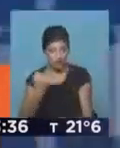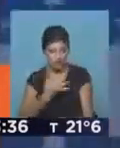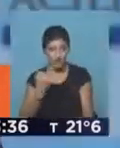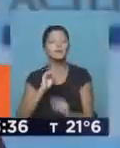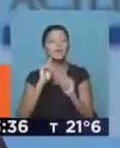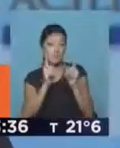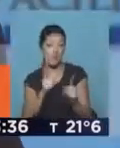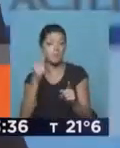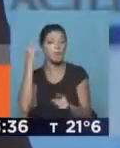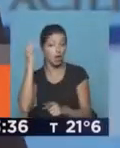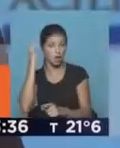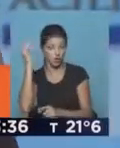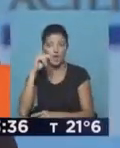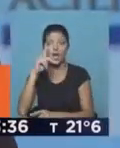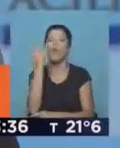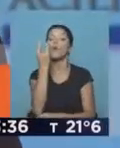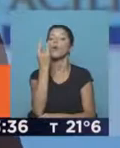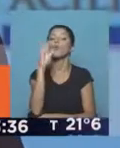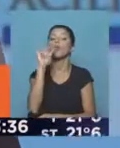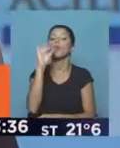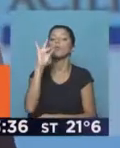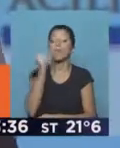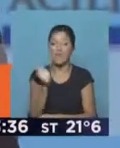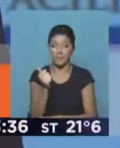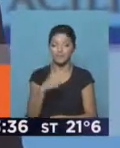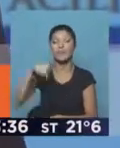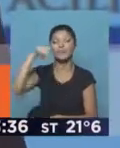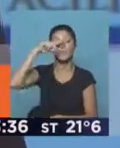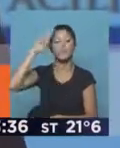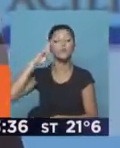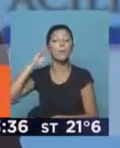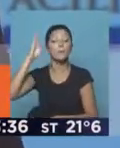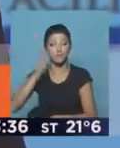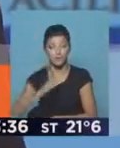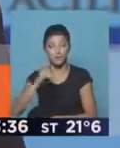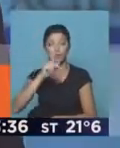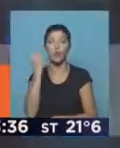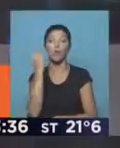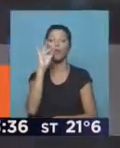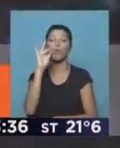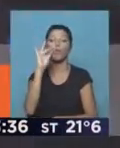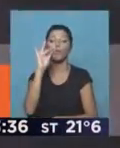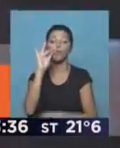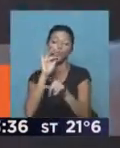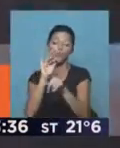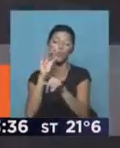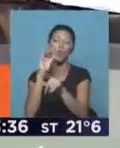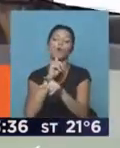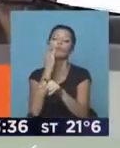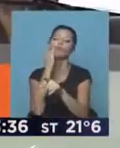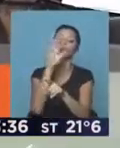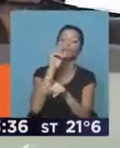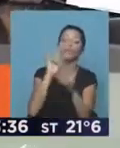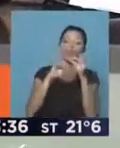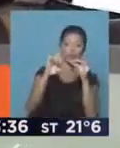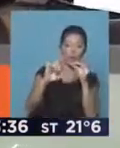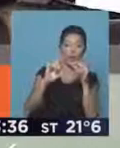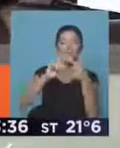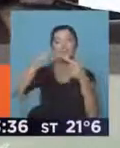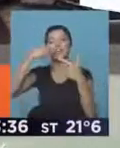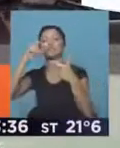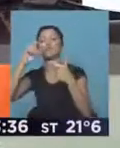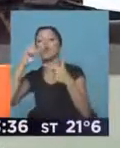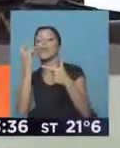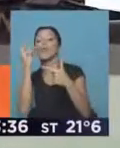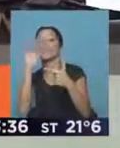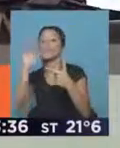kurdo. El 79% de la sociedad turca es turca y el 19% son kurdos. Los kurdos